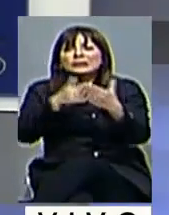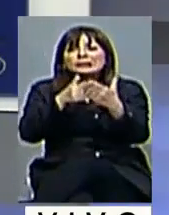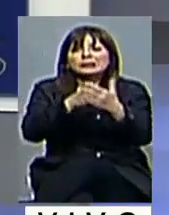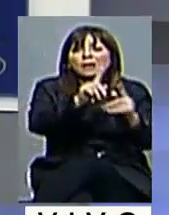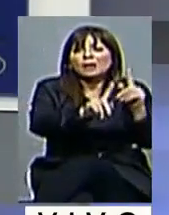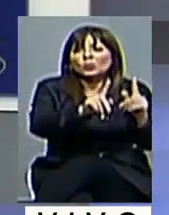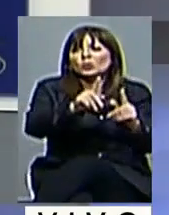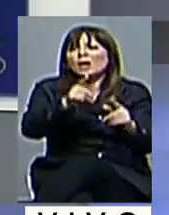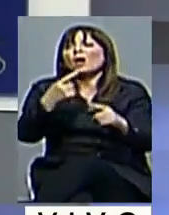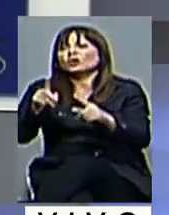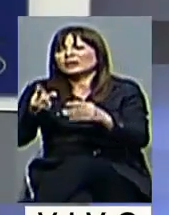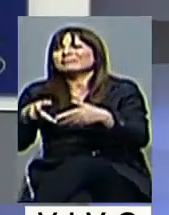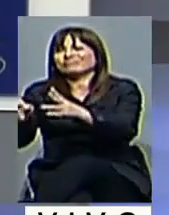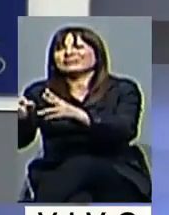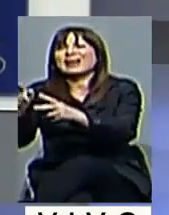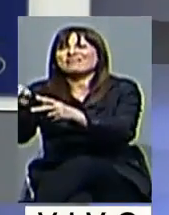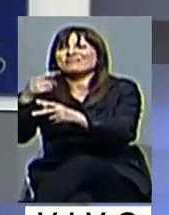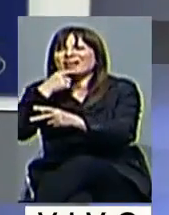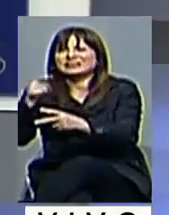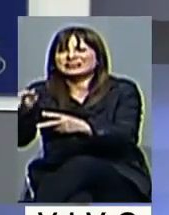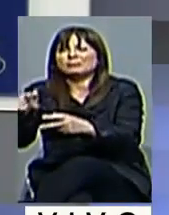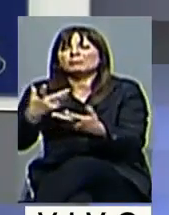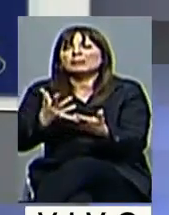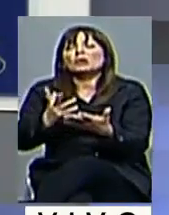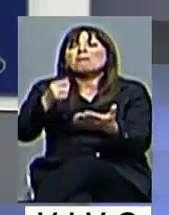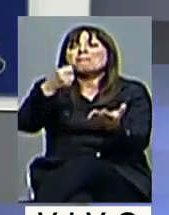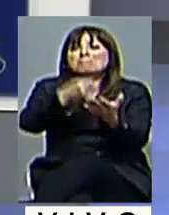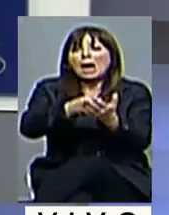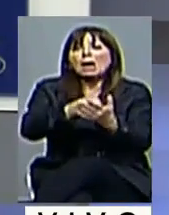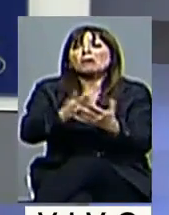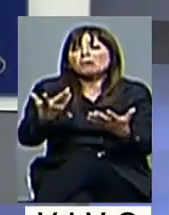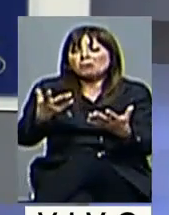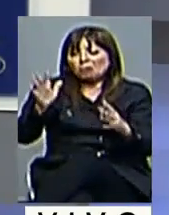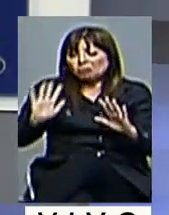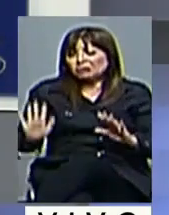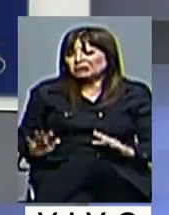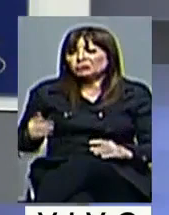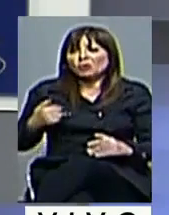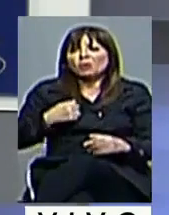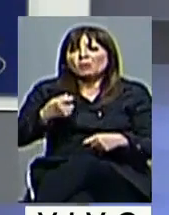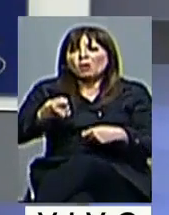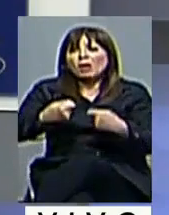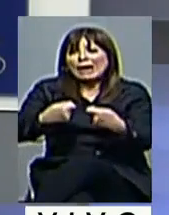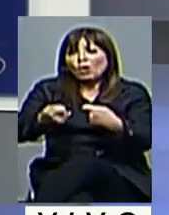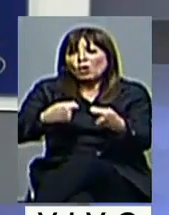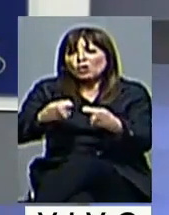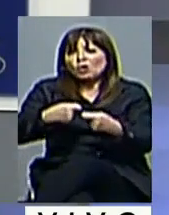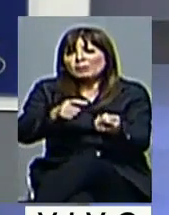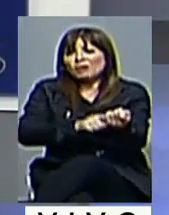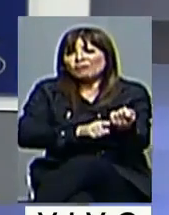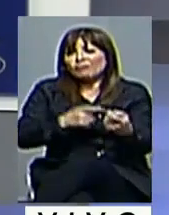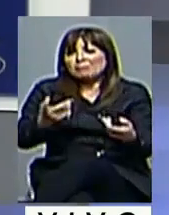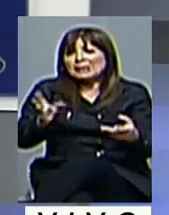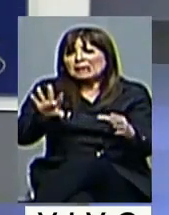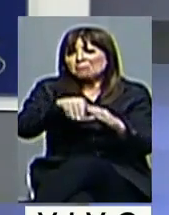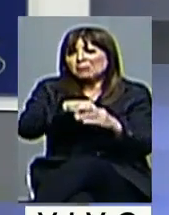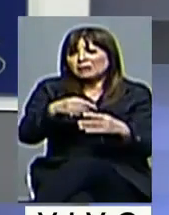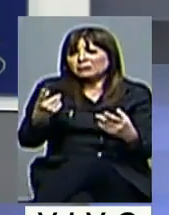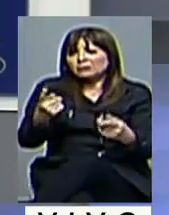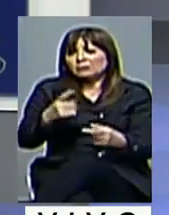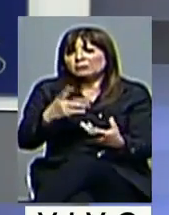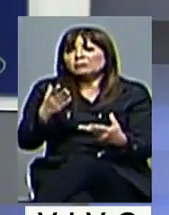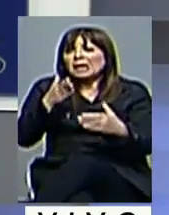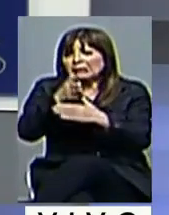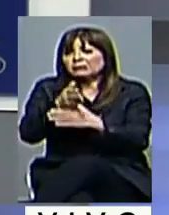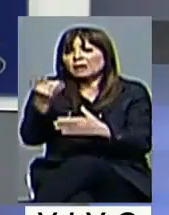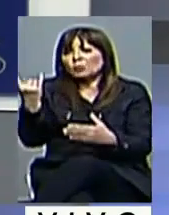existe la gratuidad, en Italia existe un pago de acuerdo a la condición socioeconómica de las familias que hacen parte que